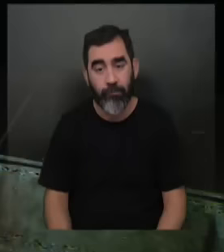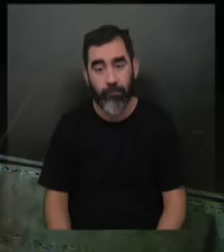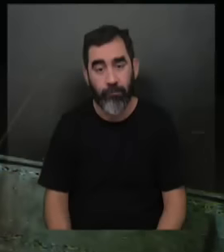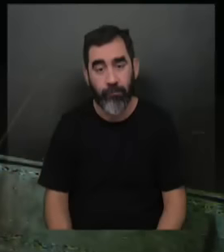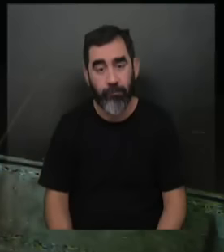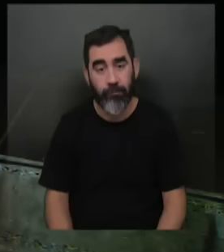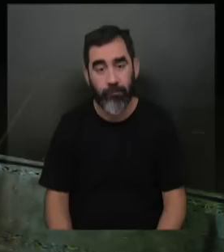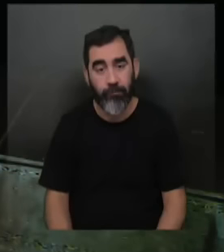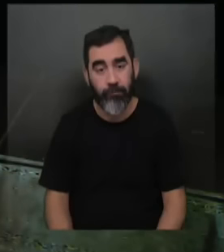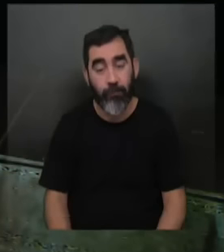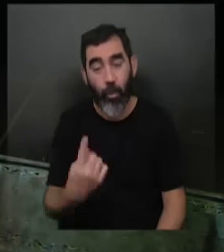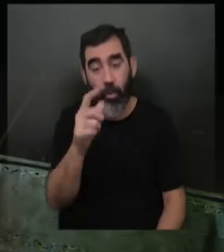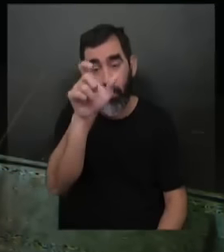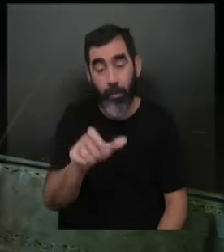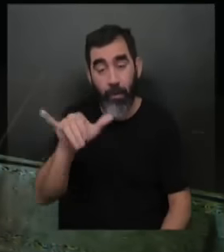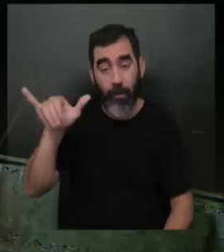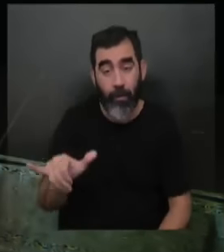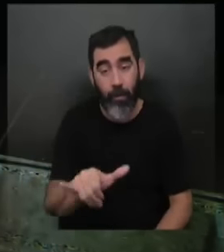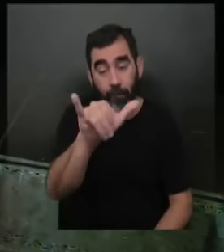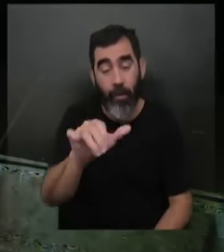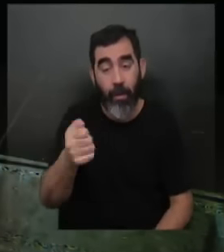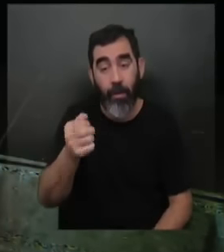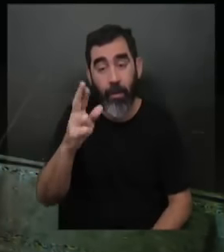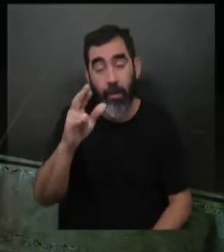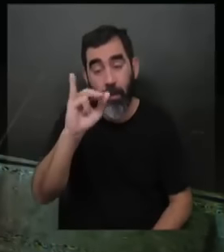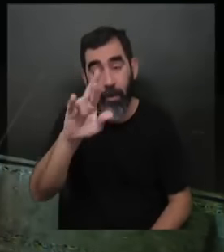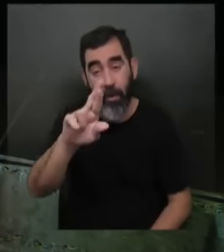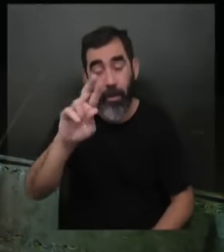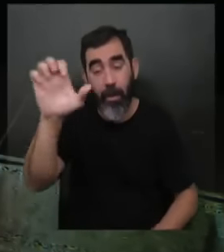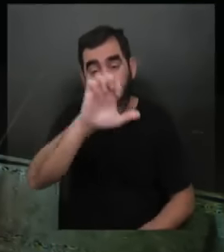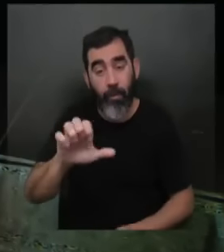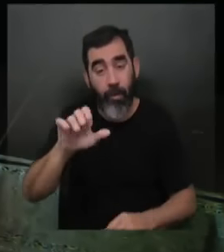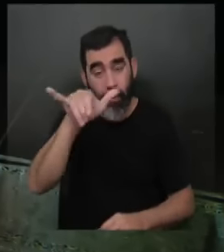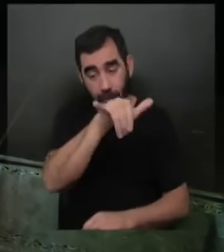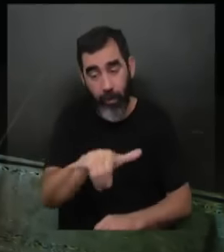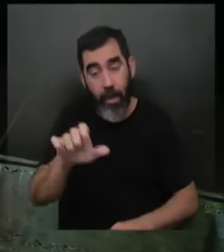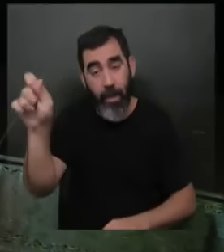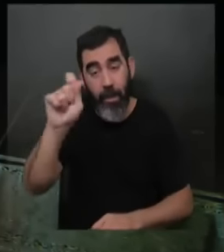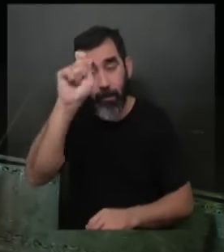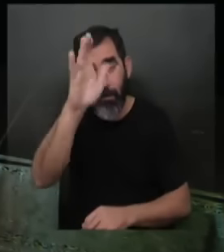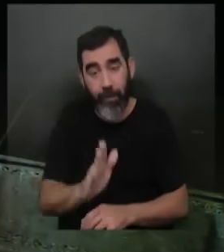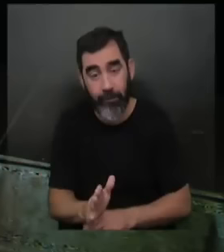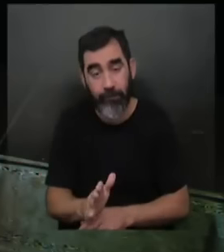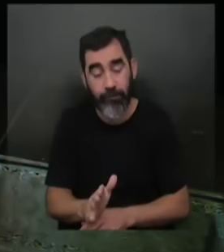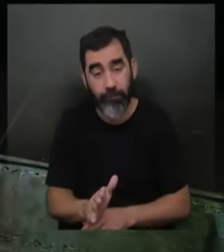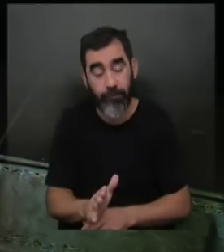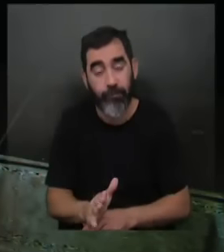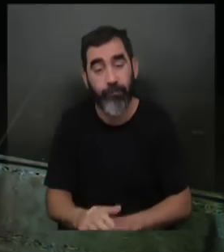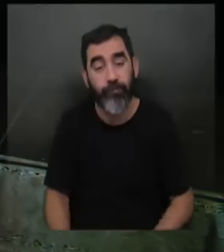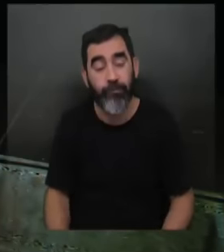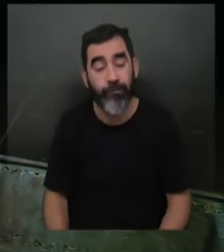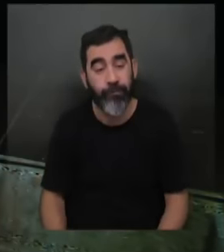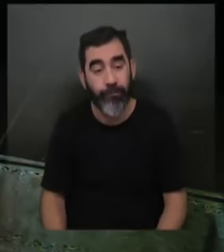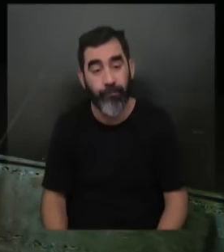vivienda y un pasajero del vuelo de Europa que tuvo que aterrizar de emergencia en Brasil con Destino final